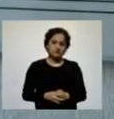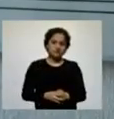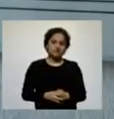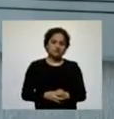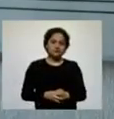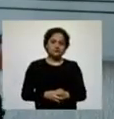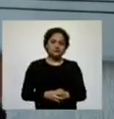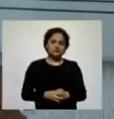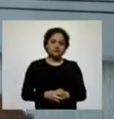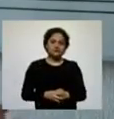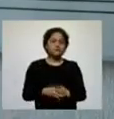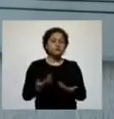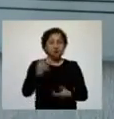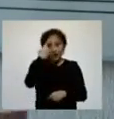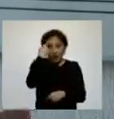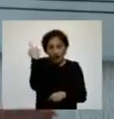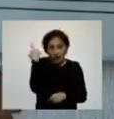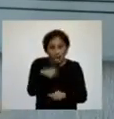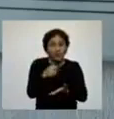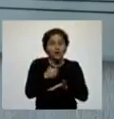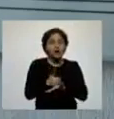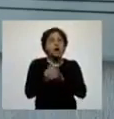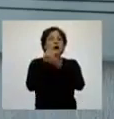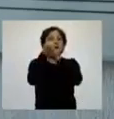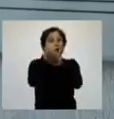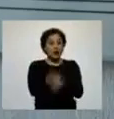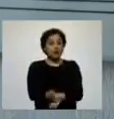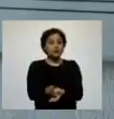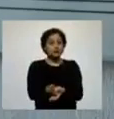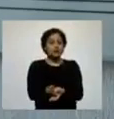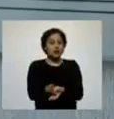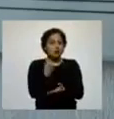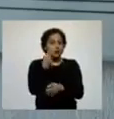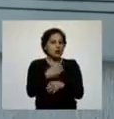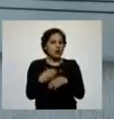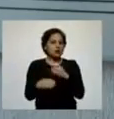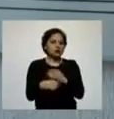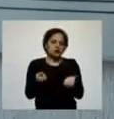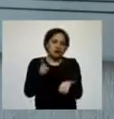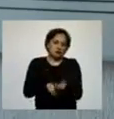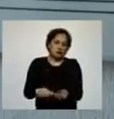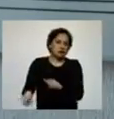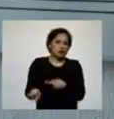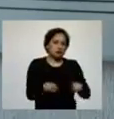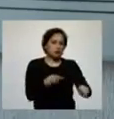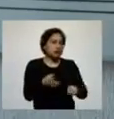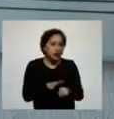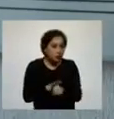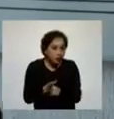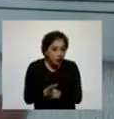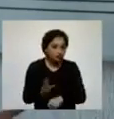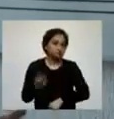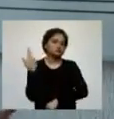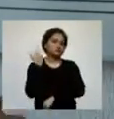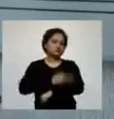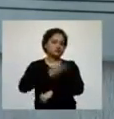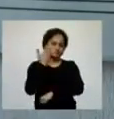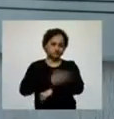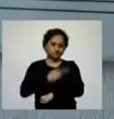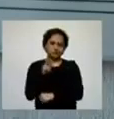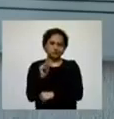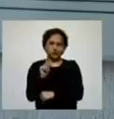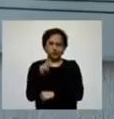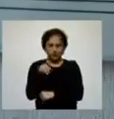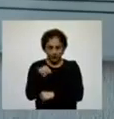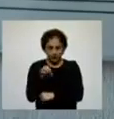Principalmente es marcar esta parte que es muy importante en la música, que es el ritmo, el no correr, el